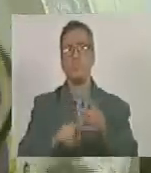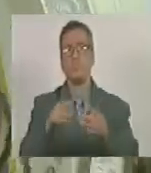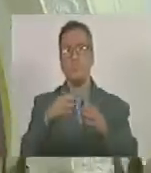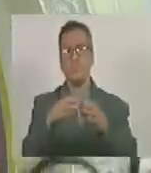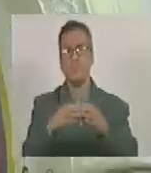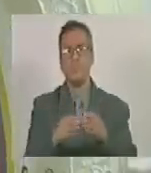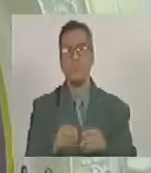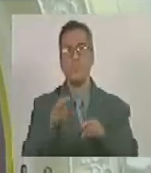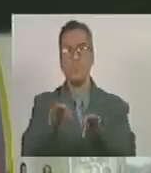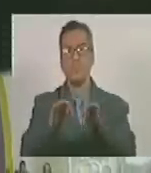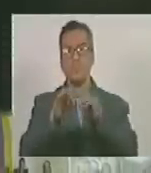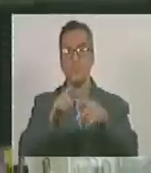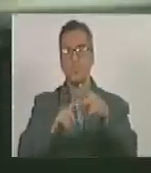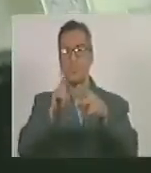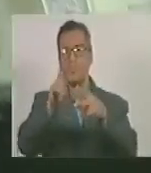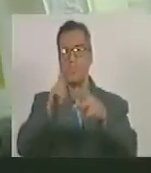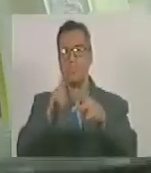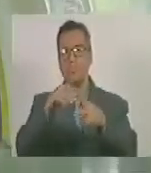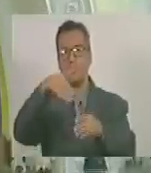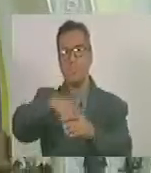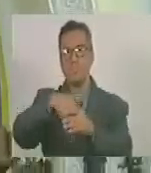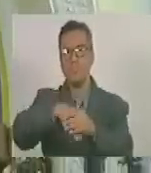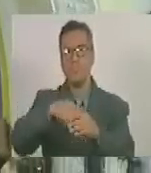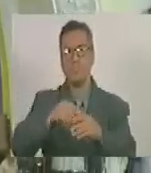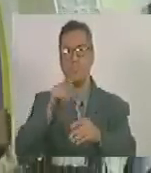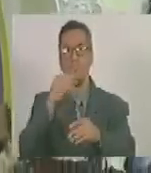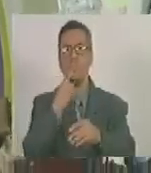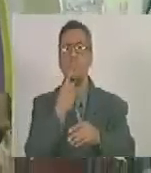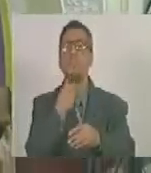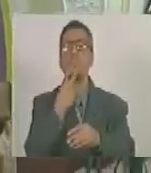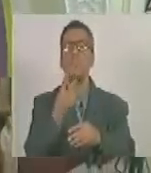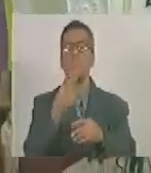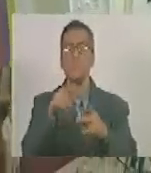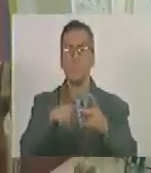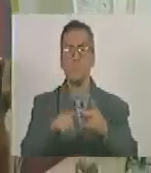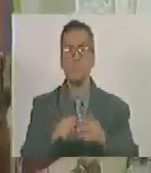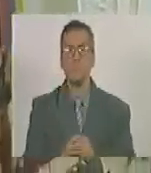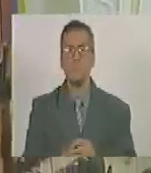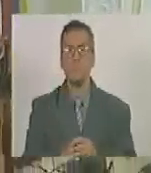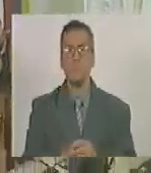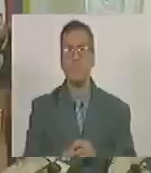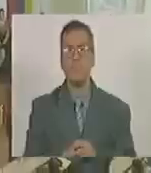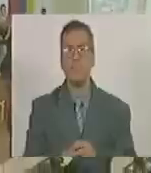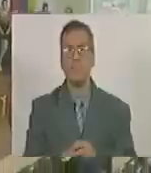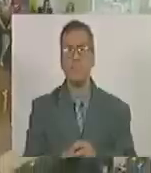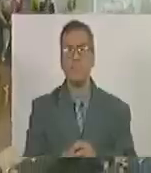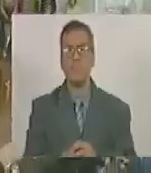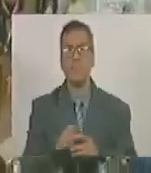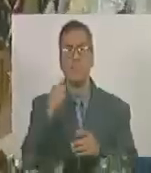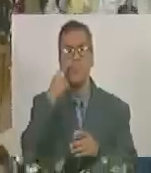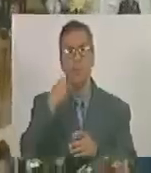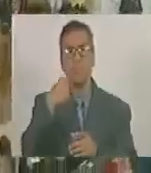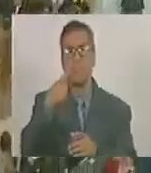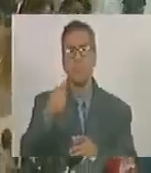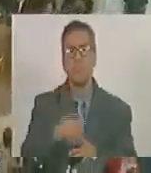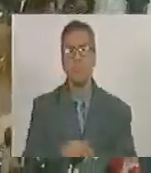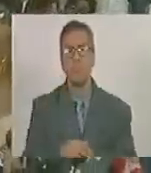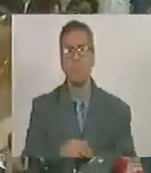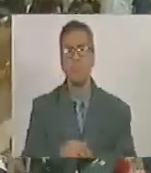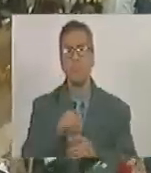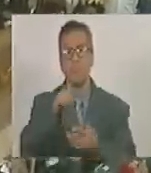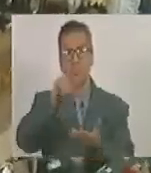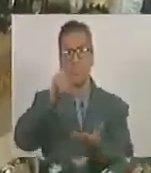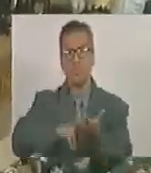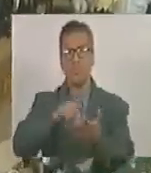Sección. Sección segunda, elección de las vocerías. Es todo, ciudadano presidente. En consideración.